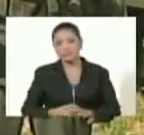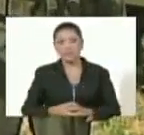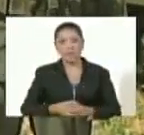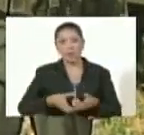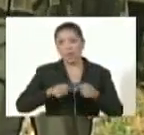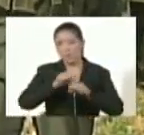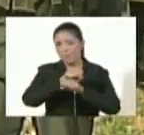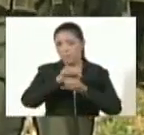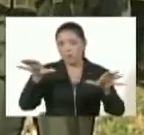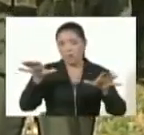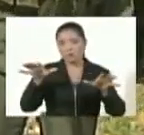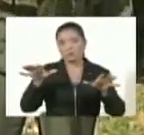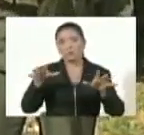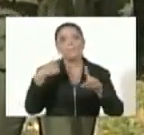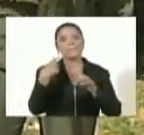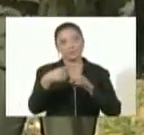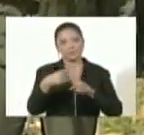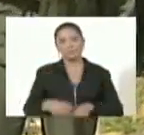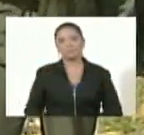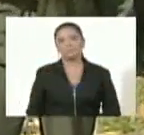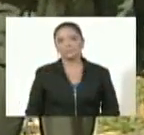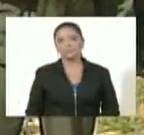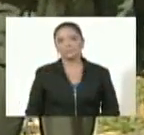que impactaron positivamente.